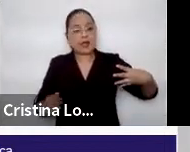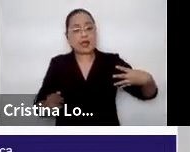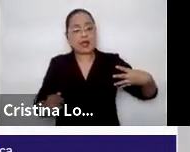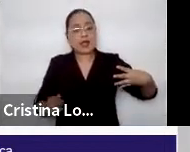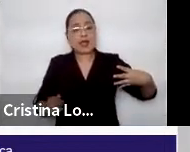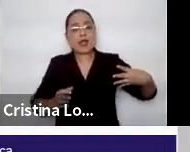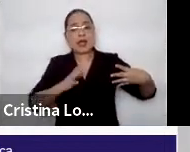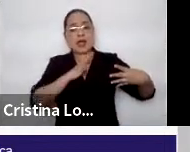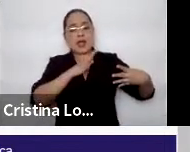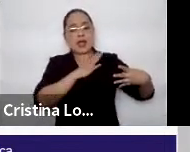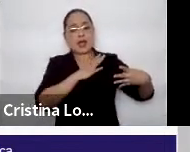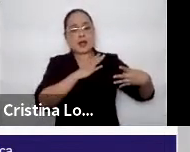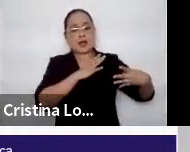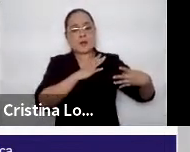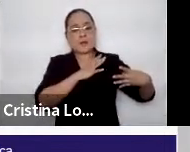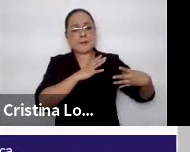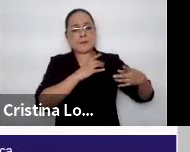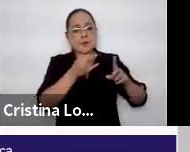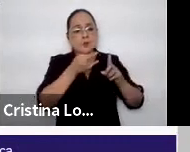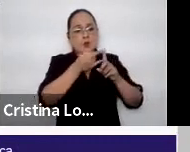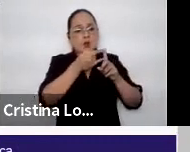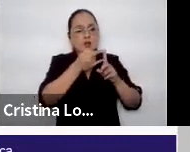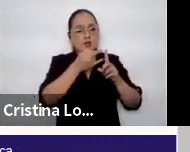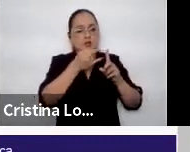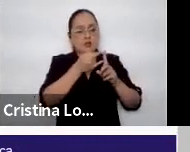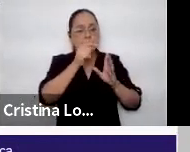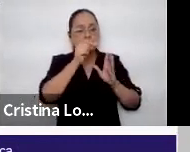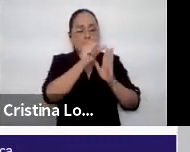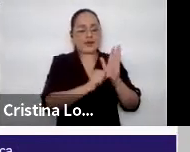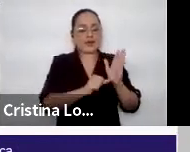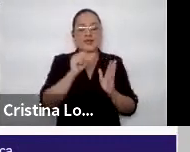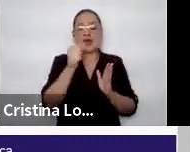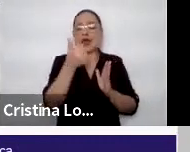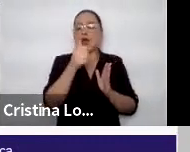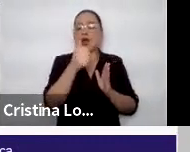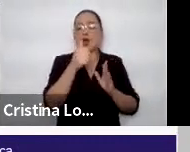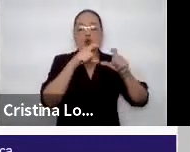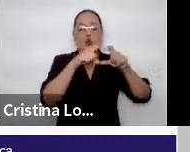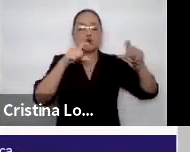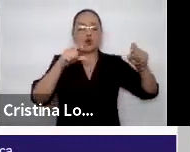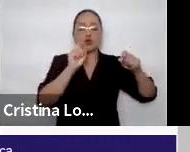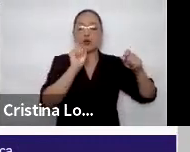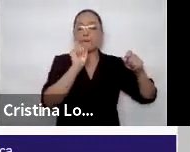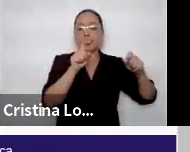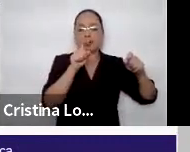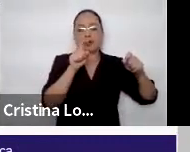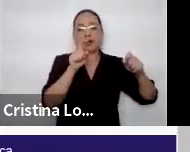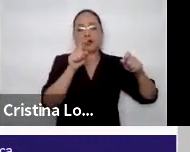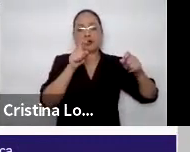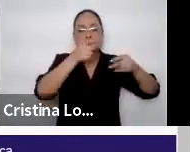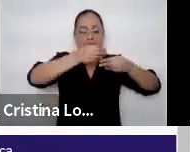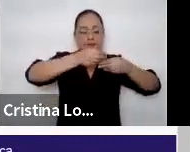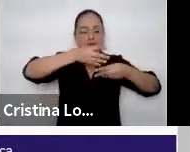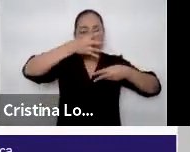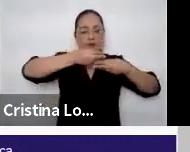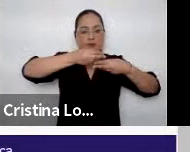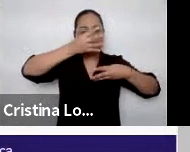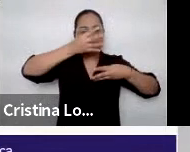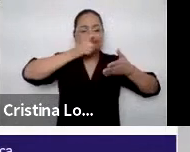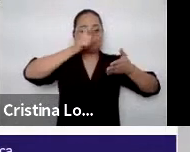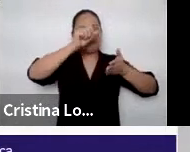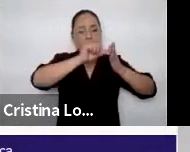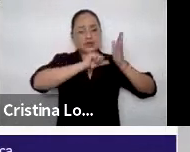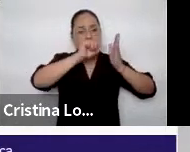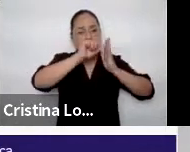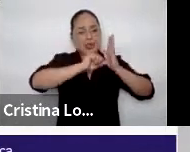un pequeño recuadro donde dice agosto, que podemos desplegarlo y nos va a llevar a todos